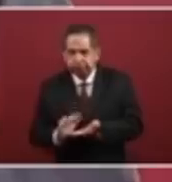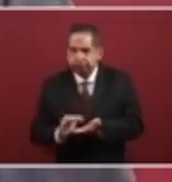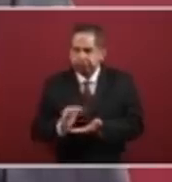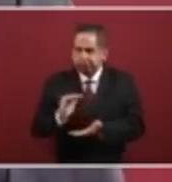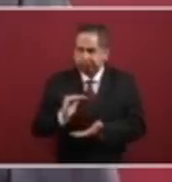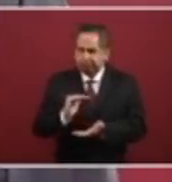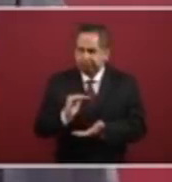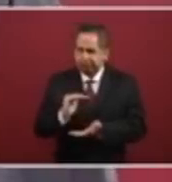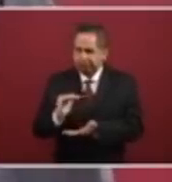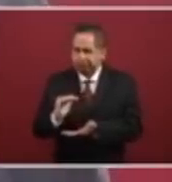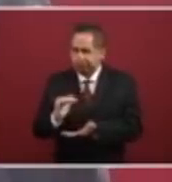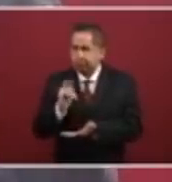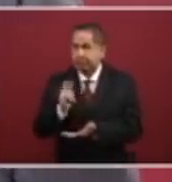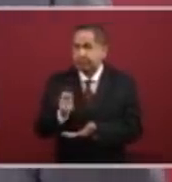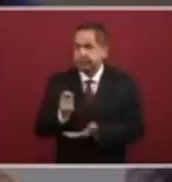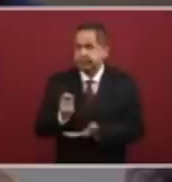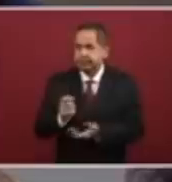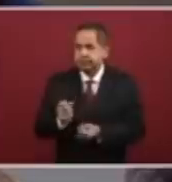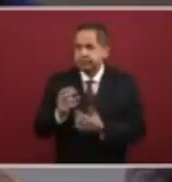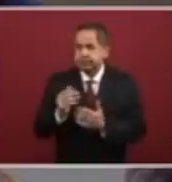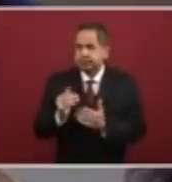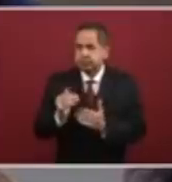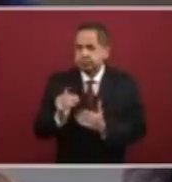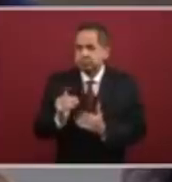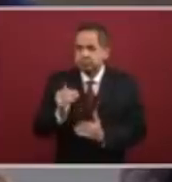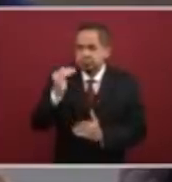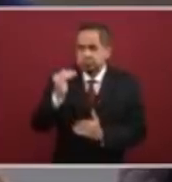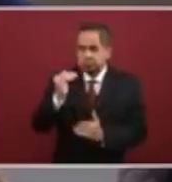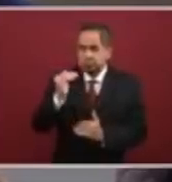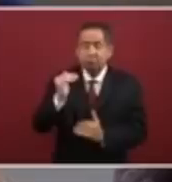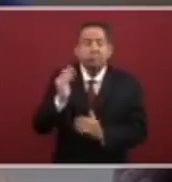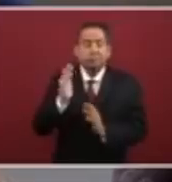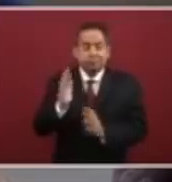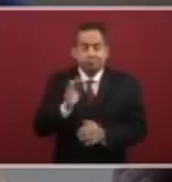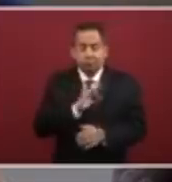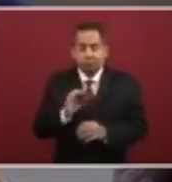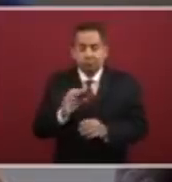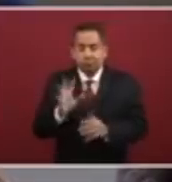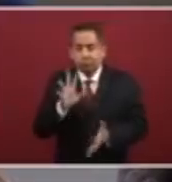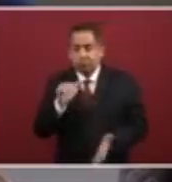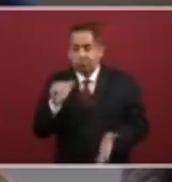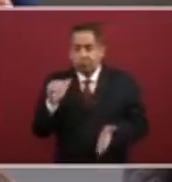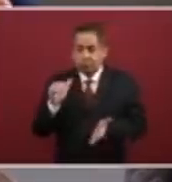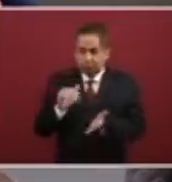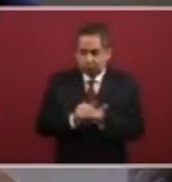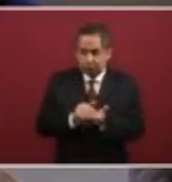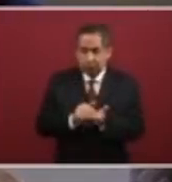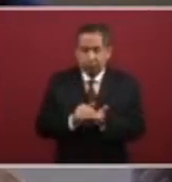ya tenemos un aumento de alrededor de 50,000 barriles.